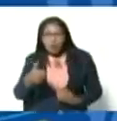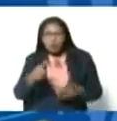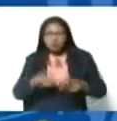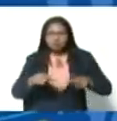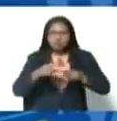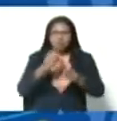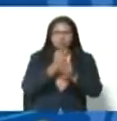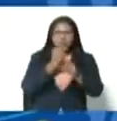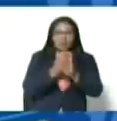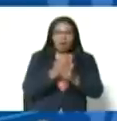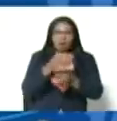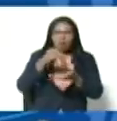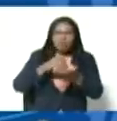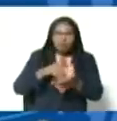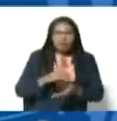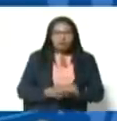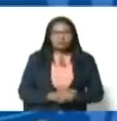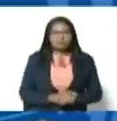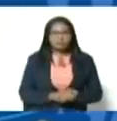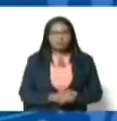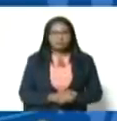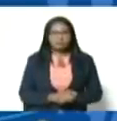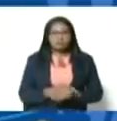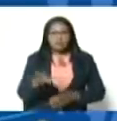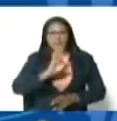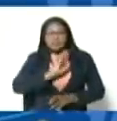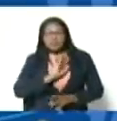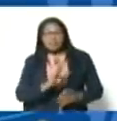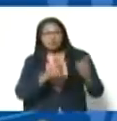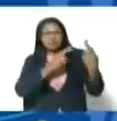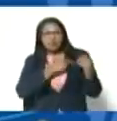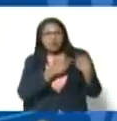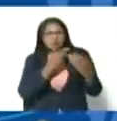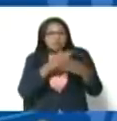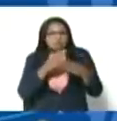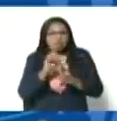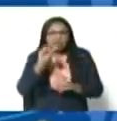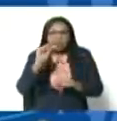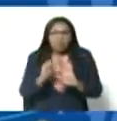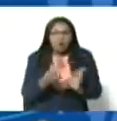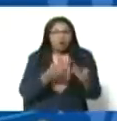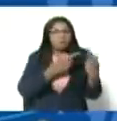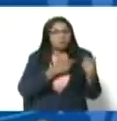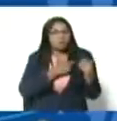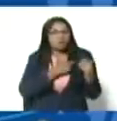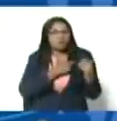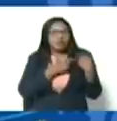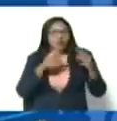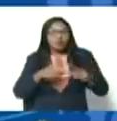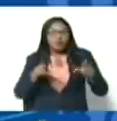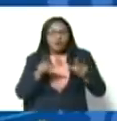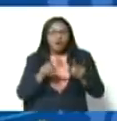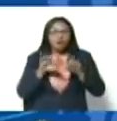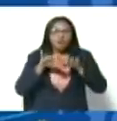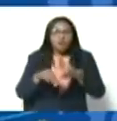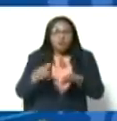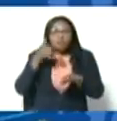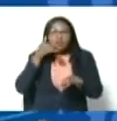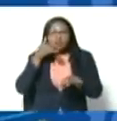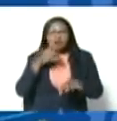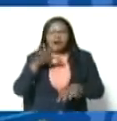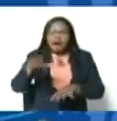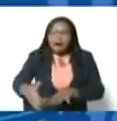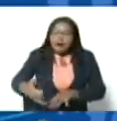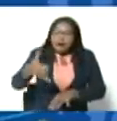de trabajo que le toca. Que su trinchera, por pequeña que sea, sea una oficina con un teléfono, agarre